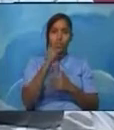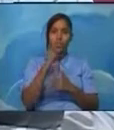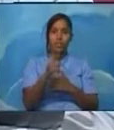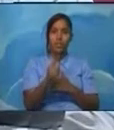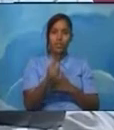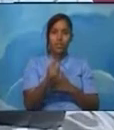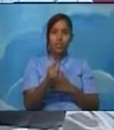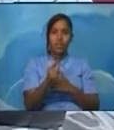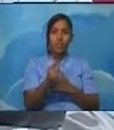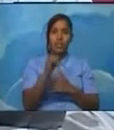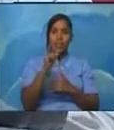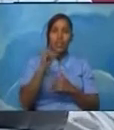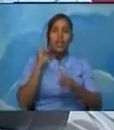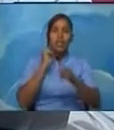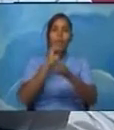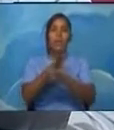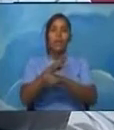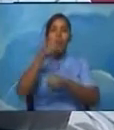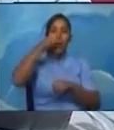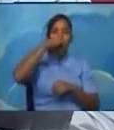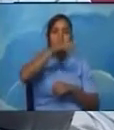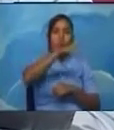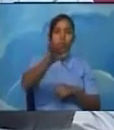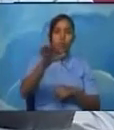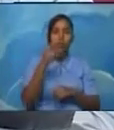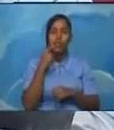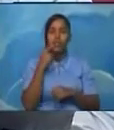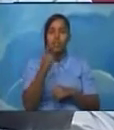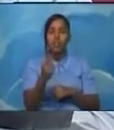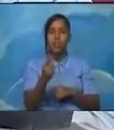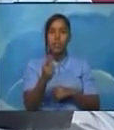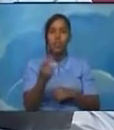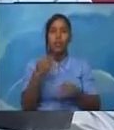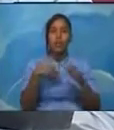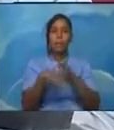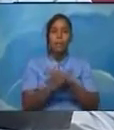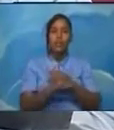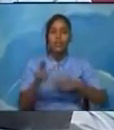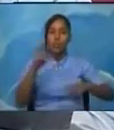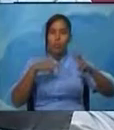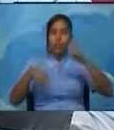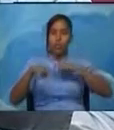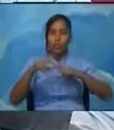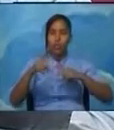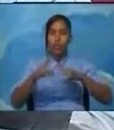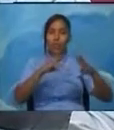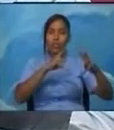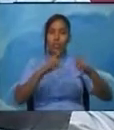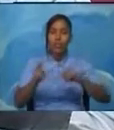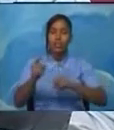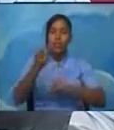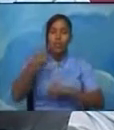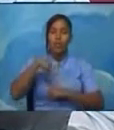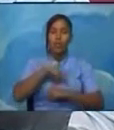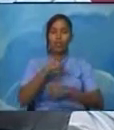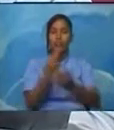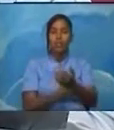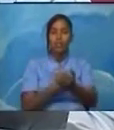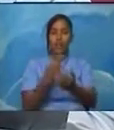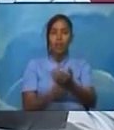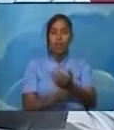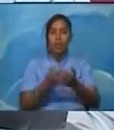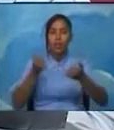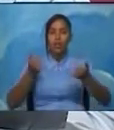Dice: y mandó al pueblo diciendo, pasando vosotros por el territorio de vuestros